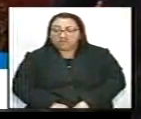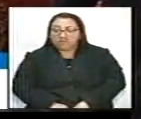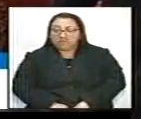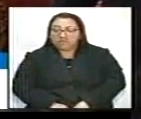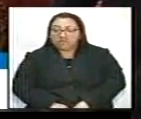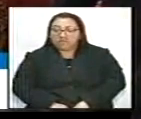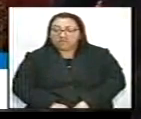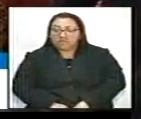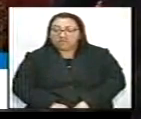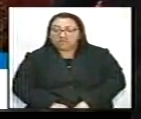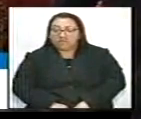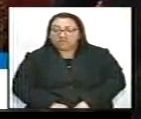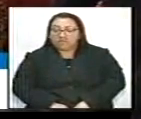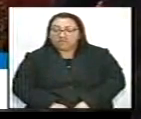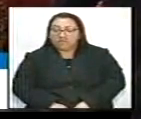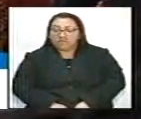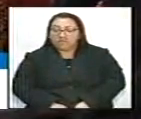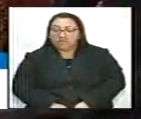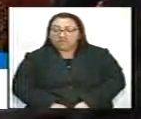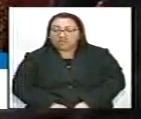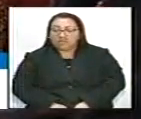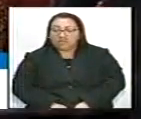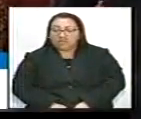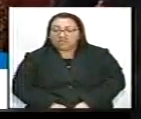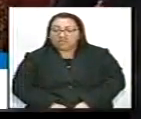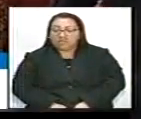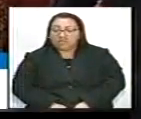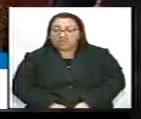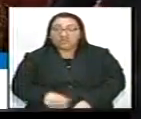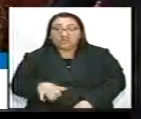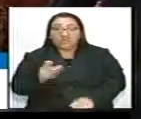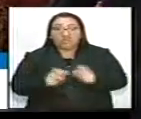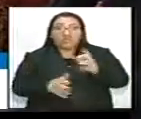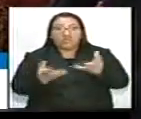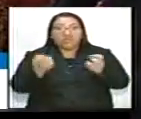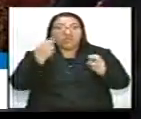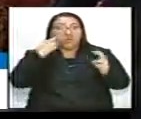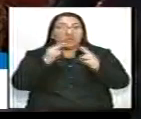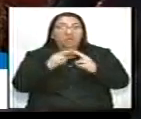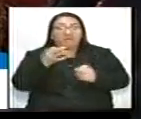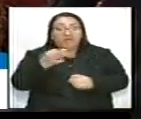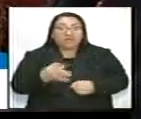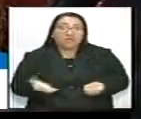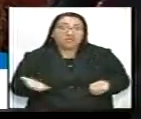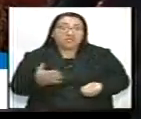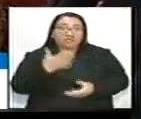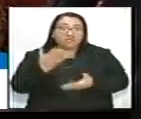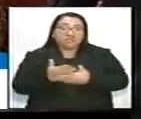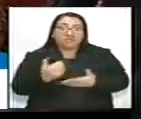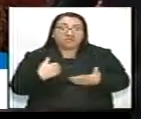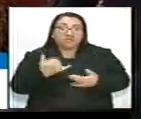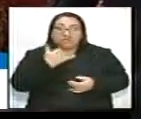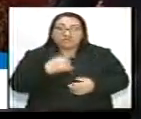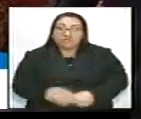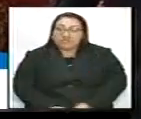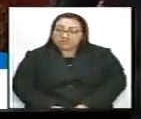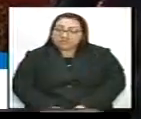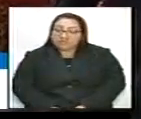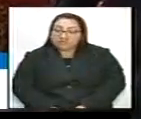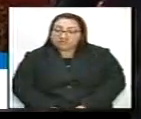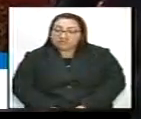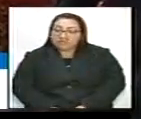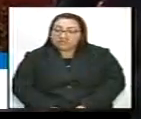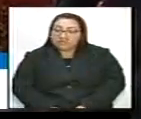opinión pública quiere conocer la verdad, ¿no?, de los hechos que vienen ocurriendo respecto